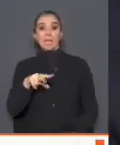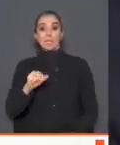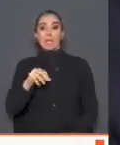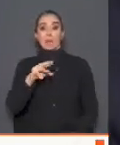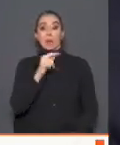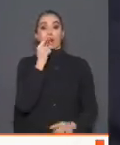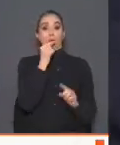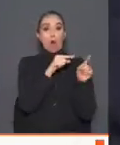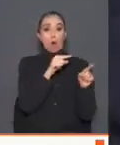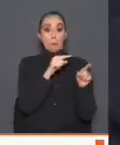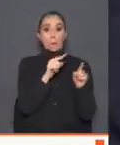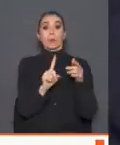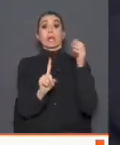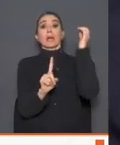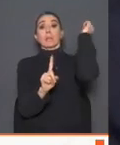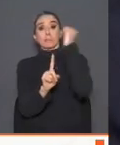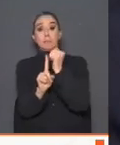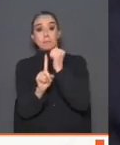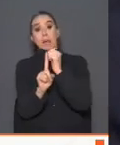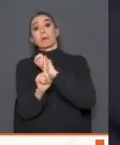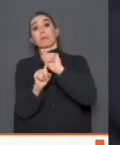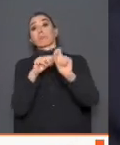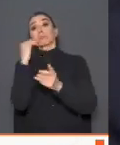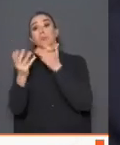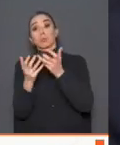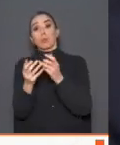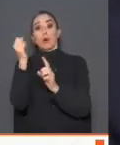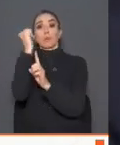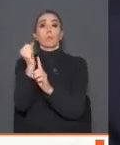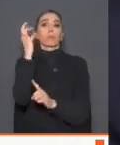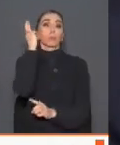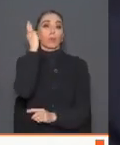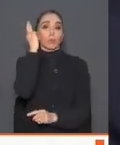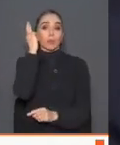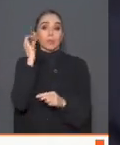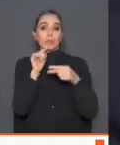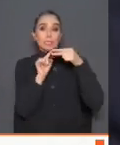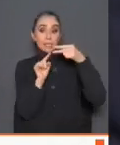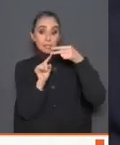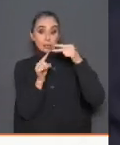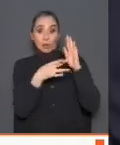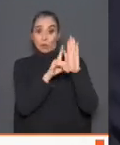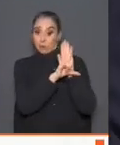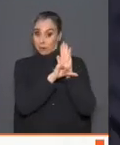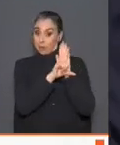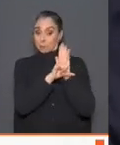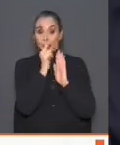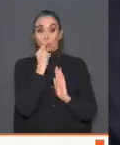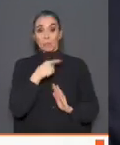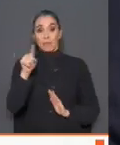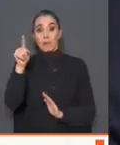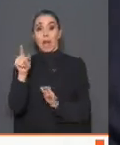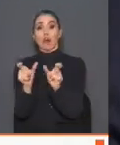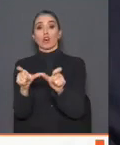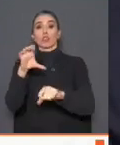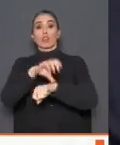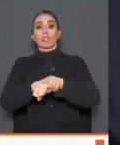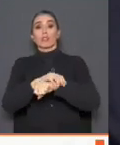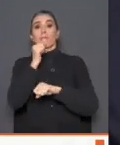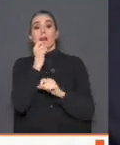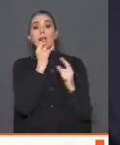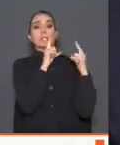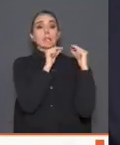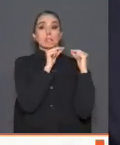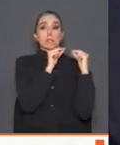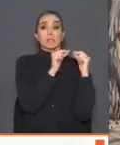delito de homicidio. La persona no se le ha tomado declaración, estamos en las primeras diligencias, el sujeto pasaría a control de detención de acuerdo a lo informado